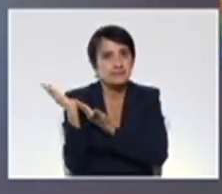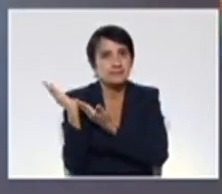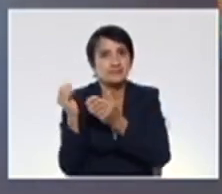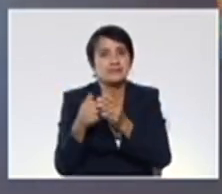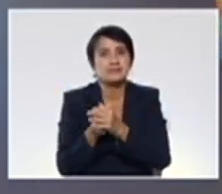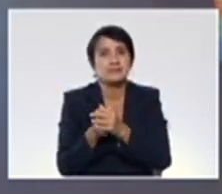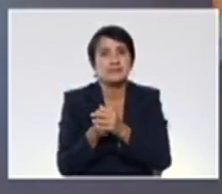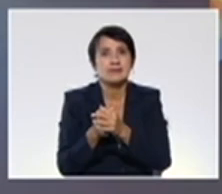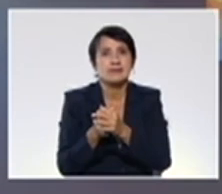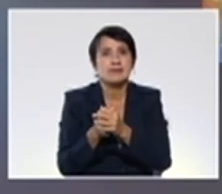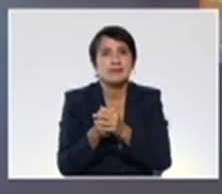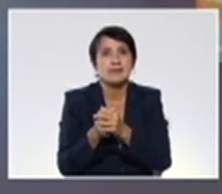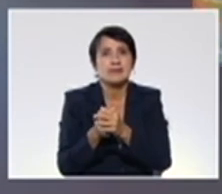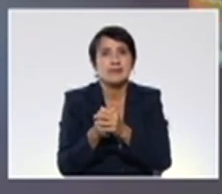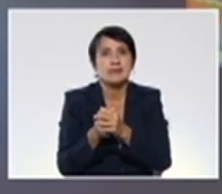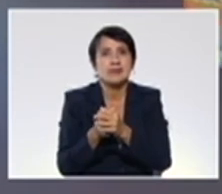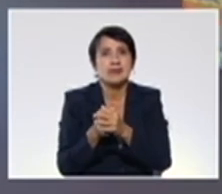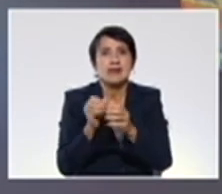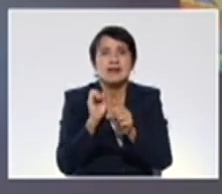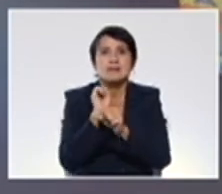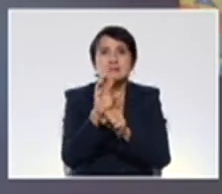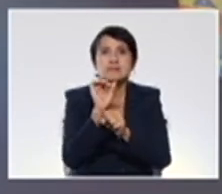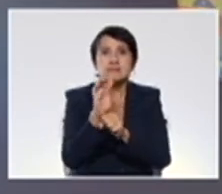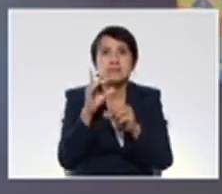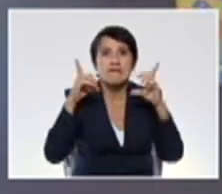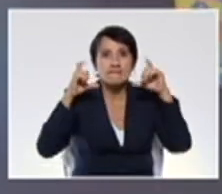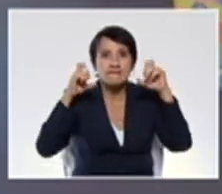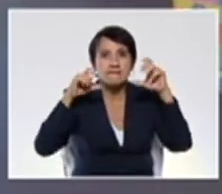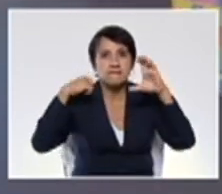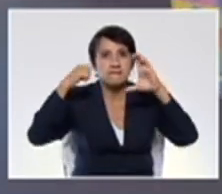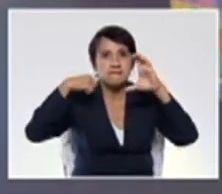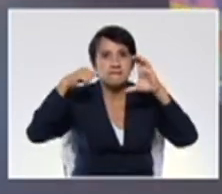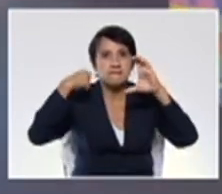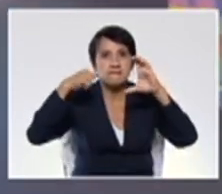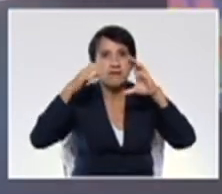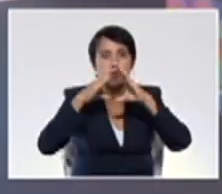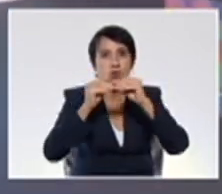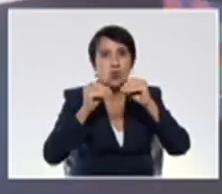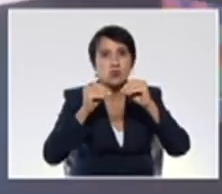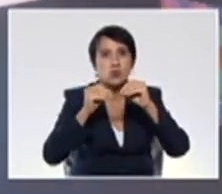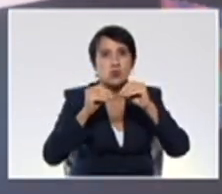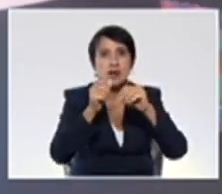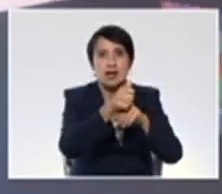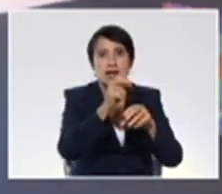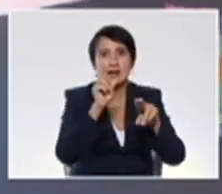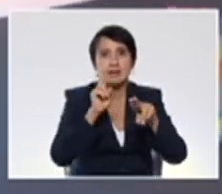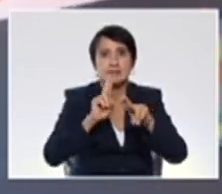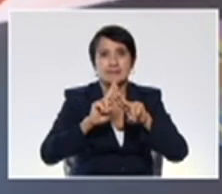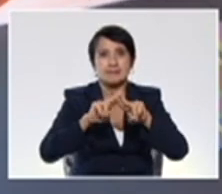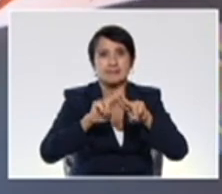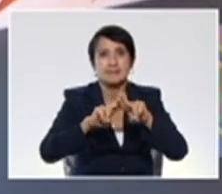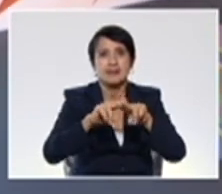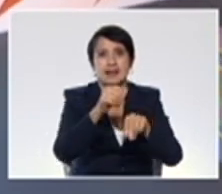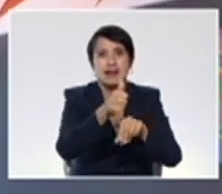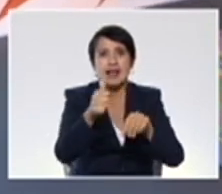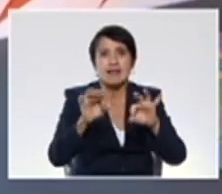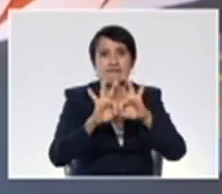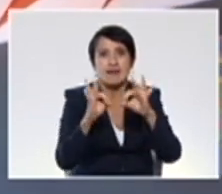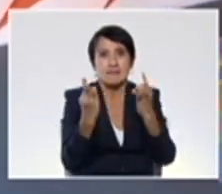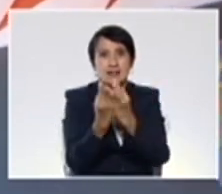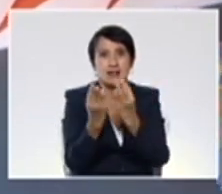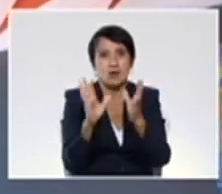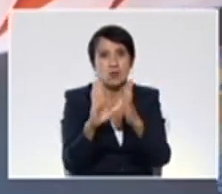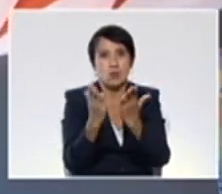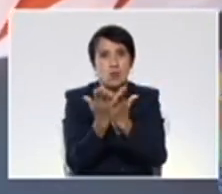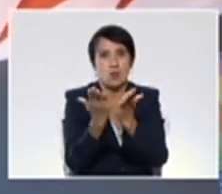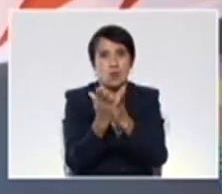@MPPeducación. Pero también que sigan enviando fotografías, videos y comentarios con la etiqueta cada familia, una escuela. La clase